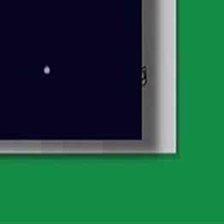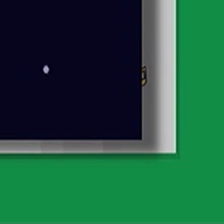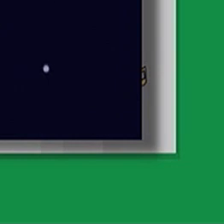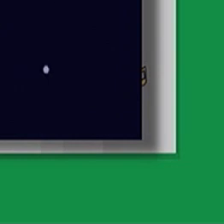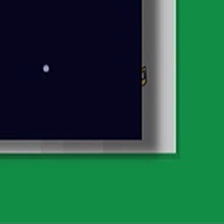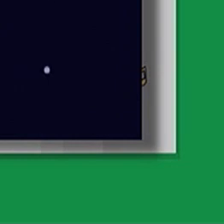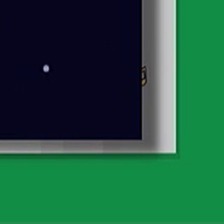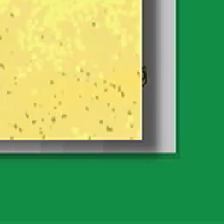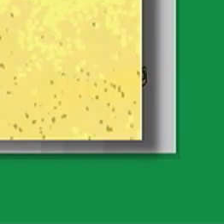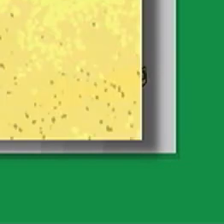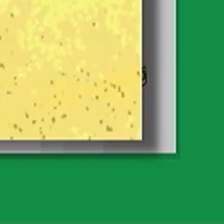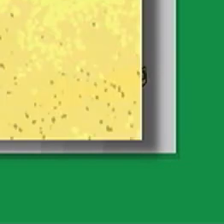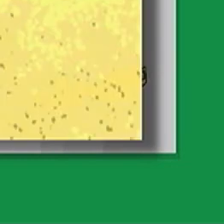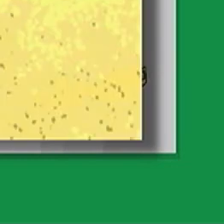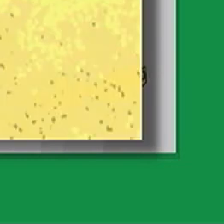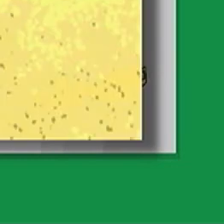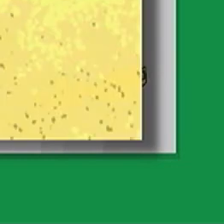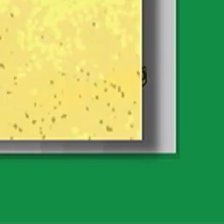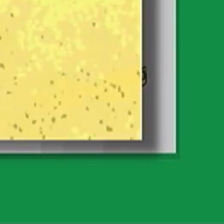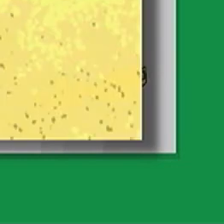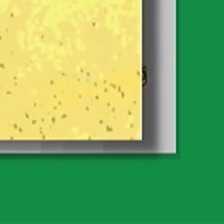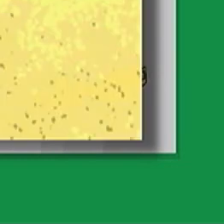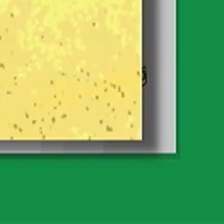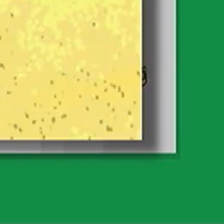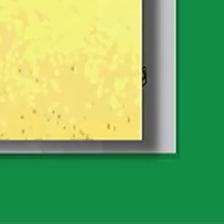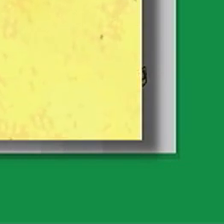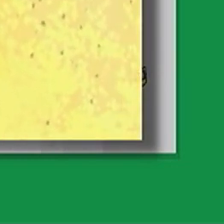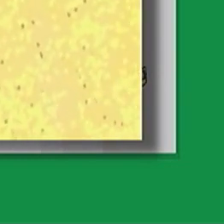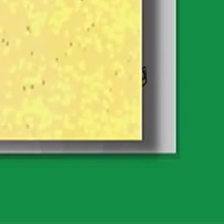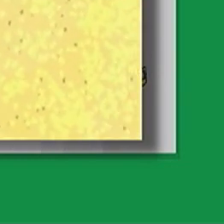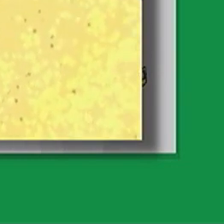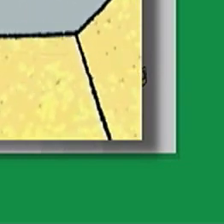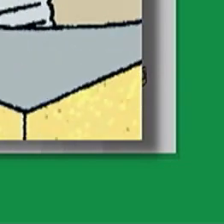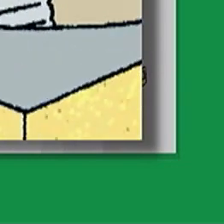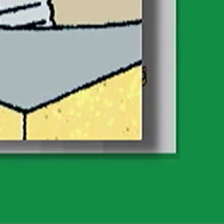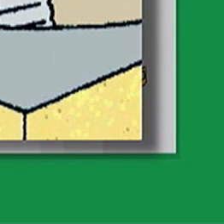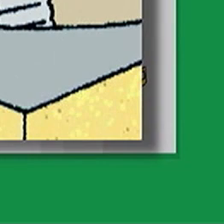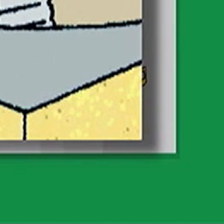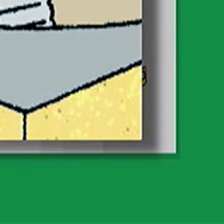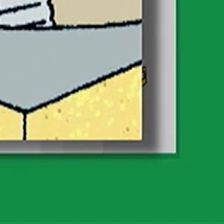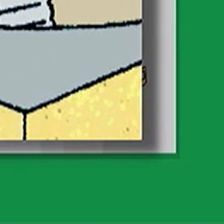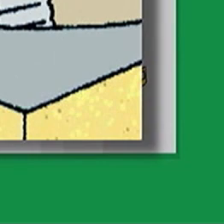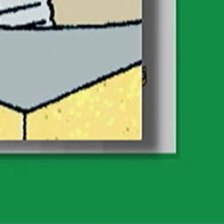recen mis hijitos que ha venido un ángel